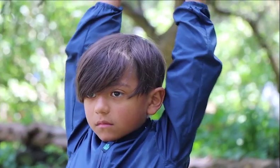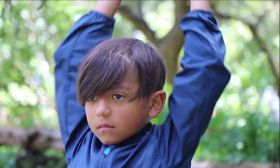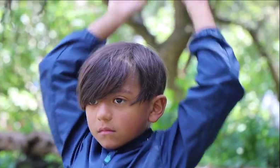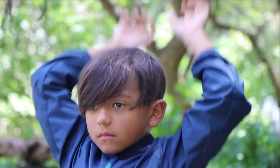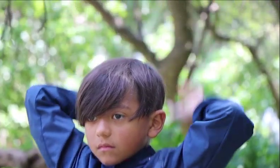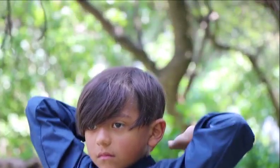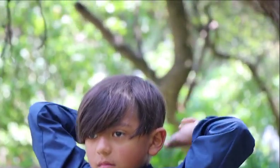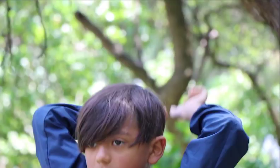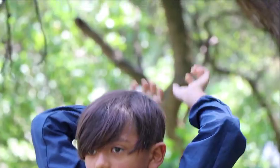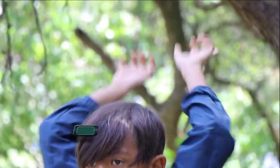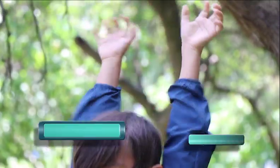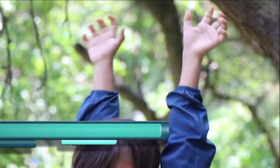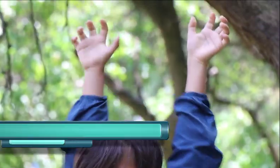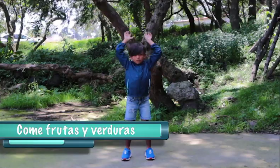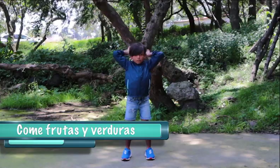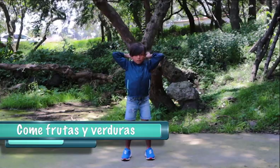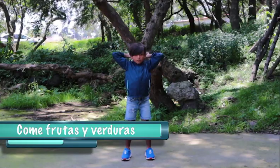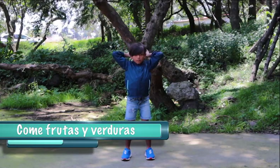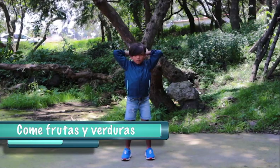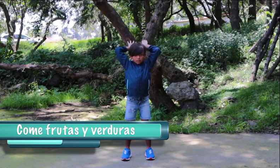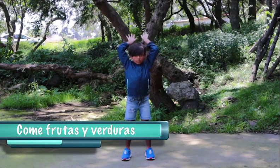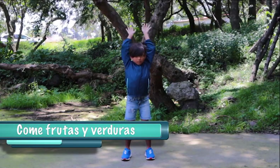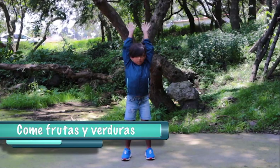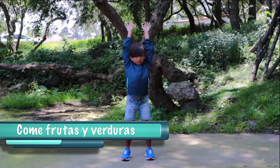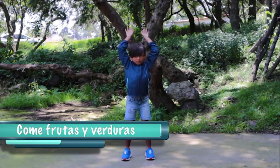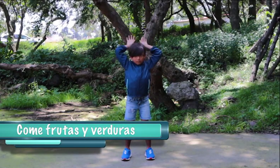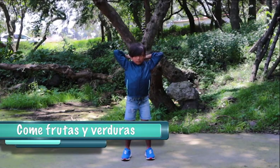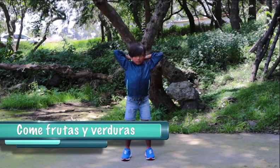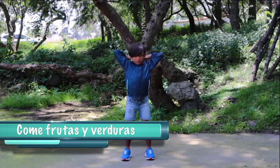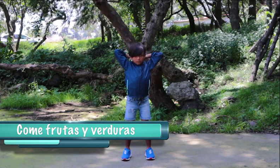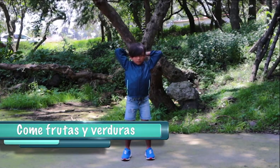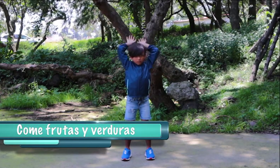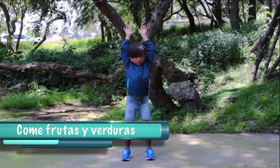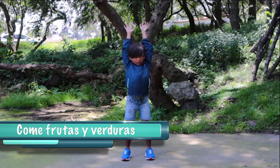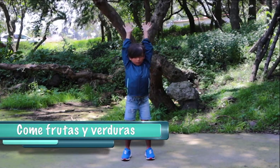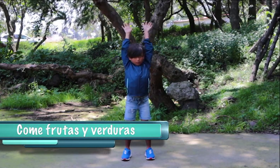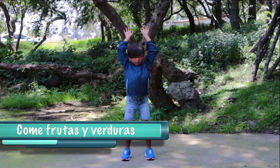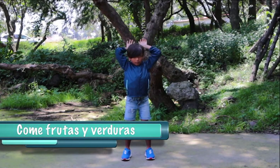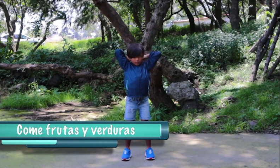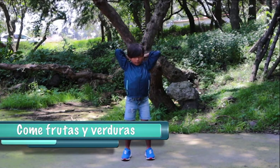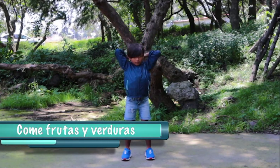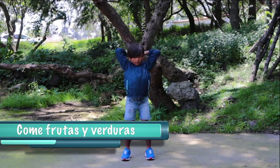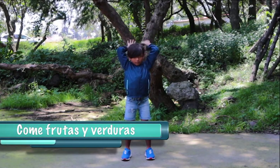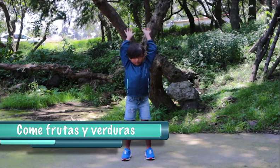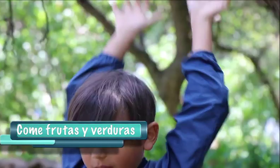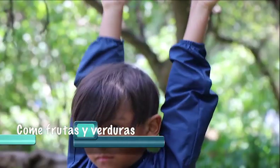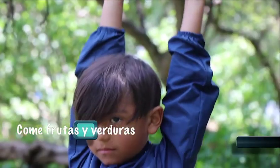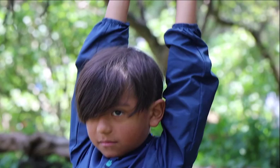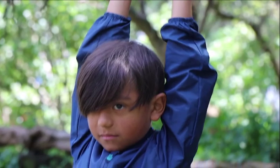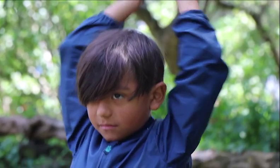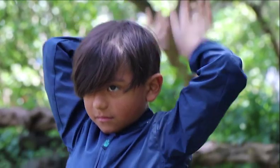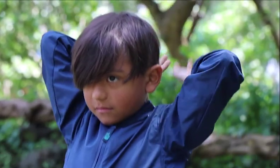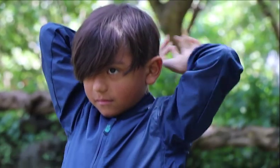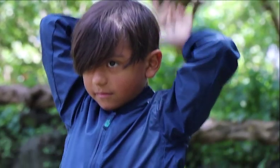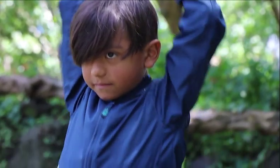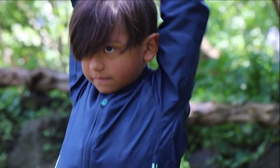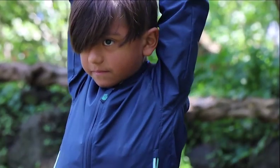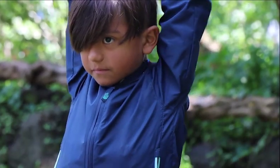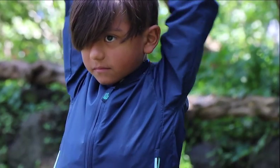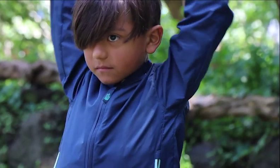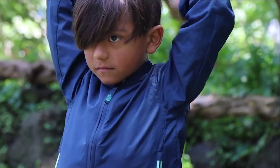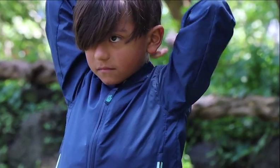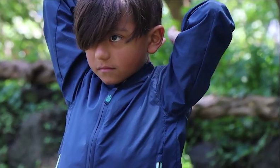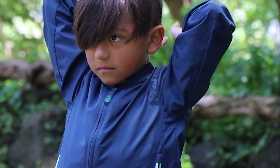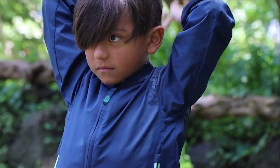Flexión, extendo, con fuerza, con fuerza. Bien, Yair, muy bien, con fuerza. Uno más, bien,